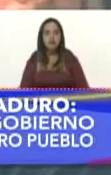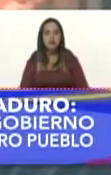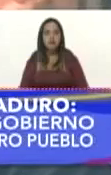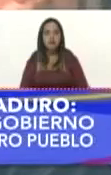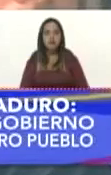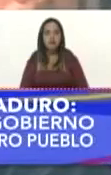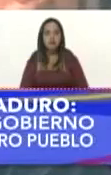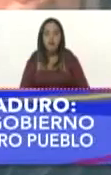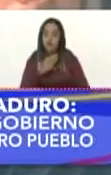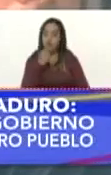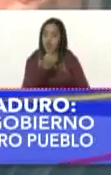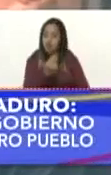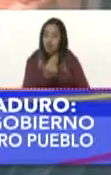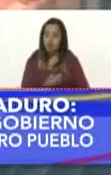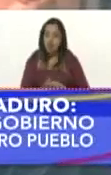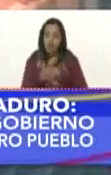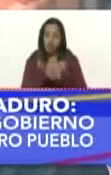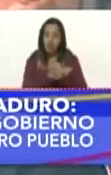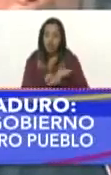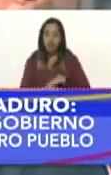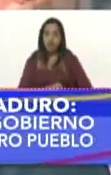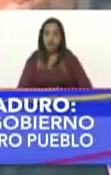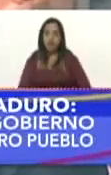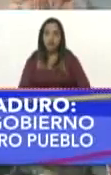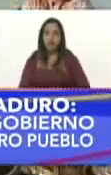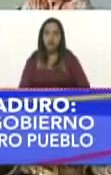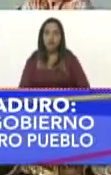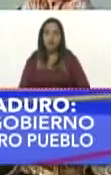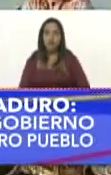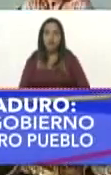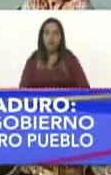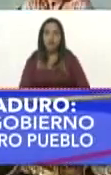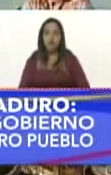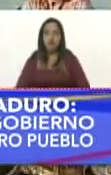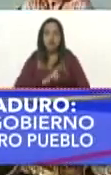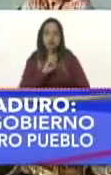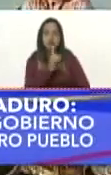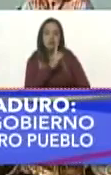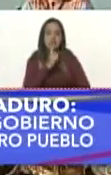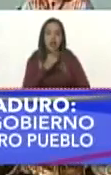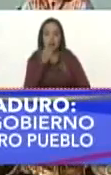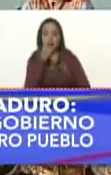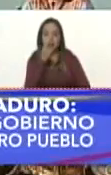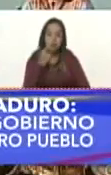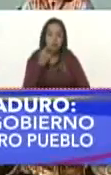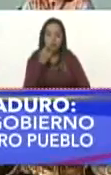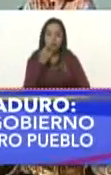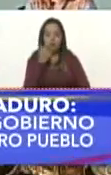Yo lo he dicho, pues. Con una simple movida del bigote